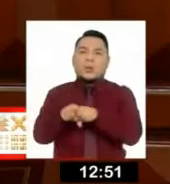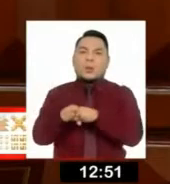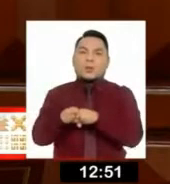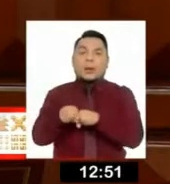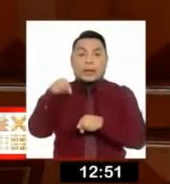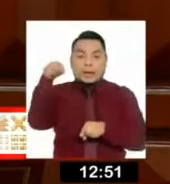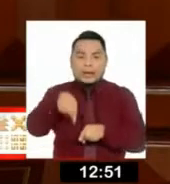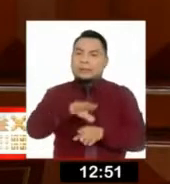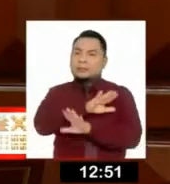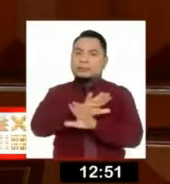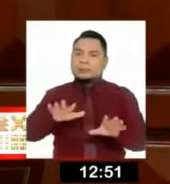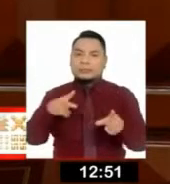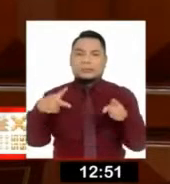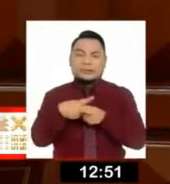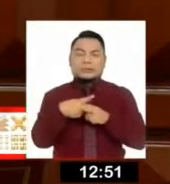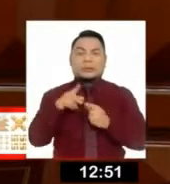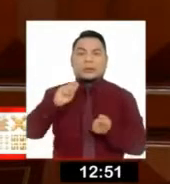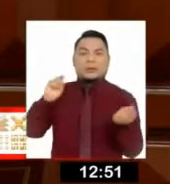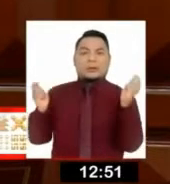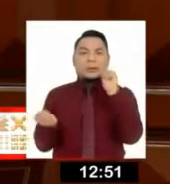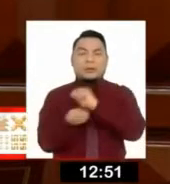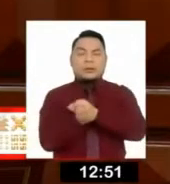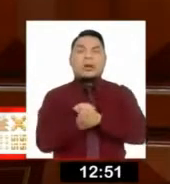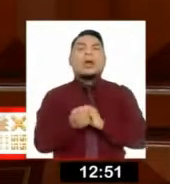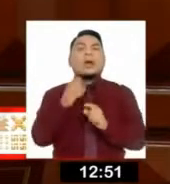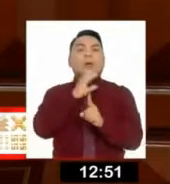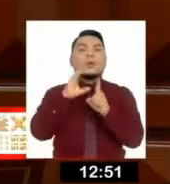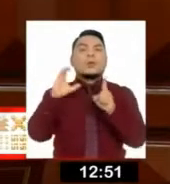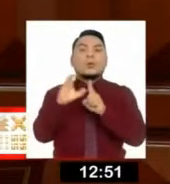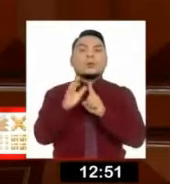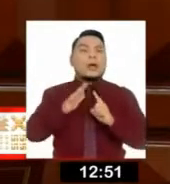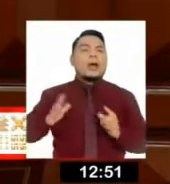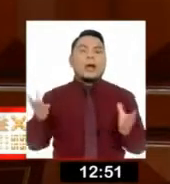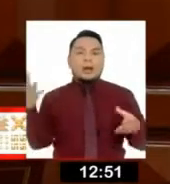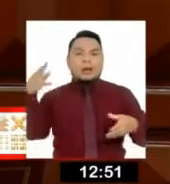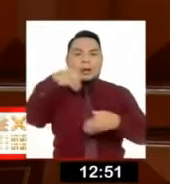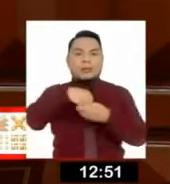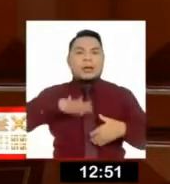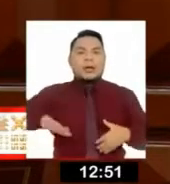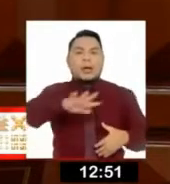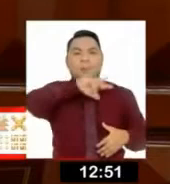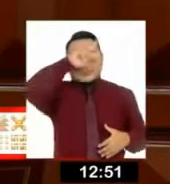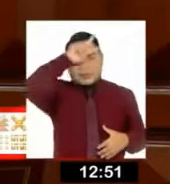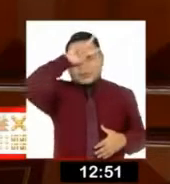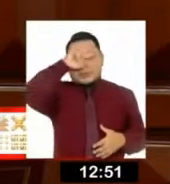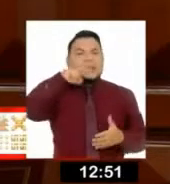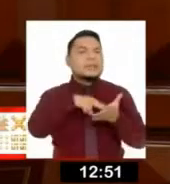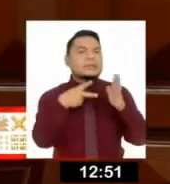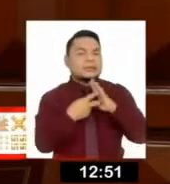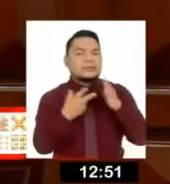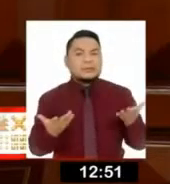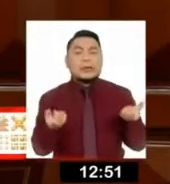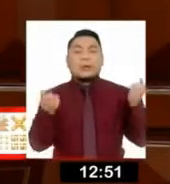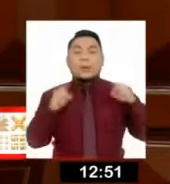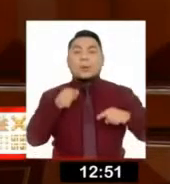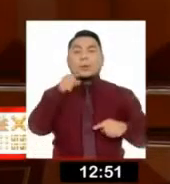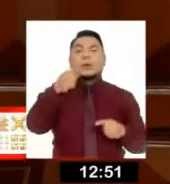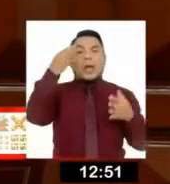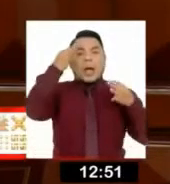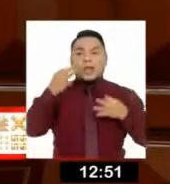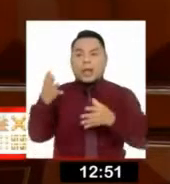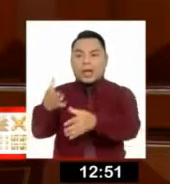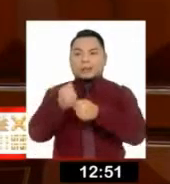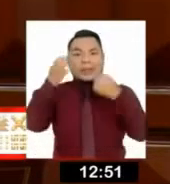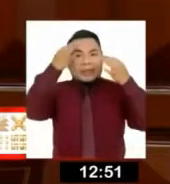Es por ello que resulta necesario interculturalizar al Estado, es decir, establecer que cuando se toman decisiones